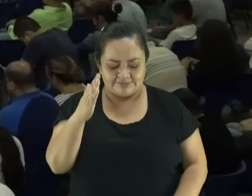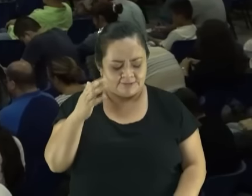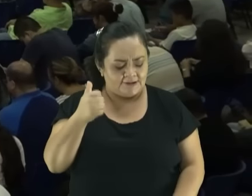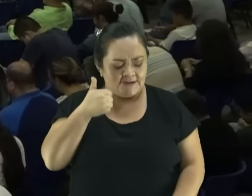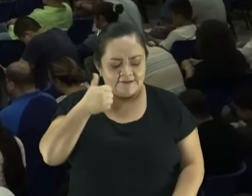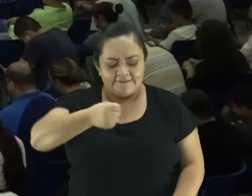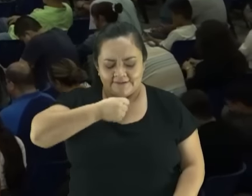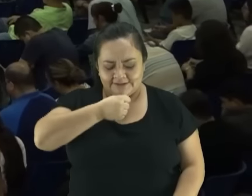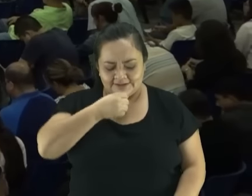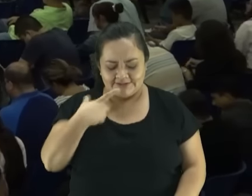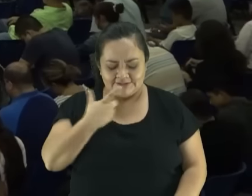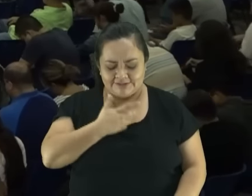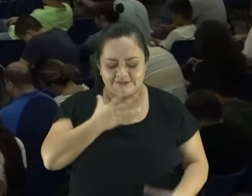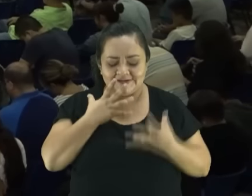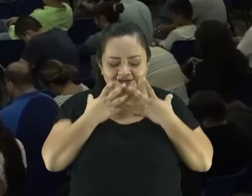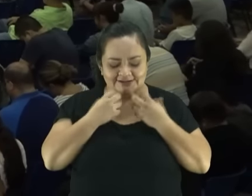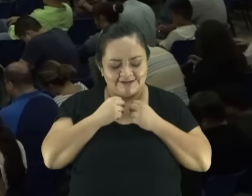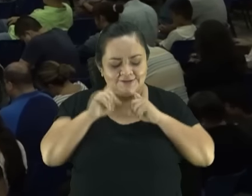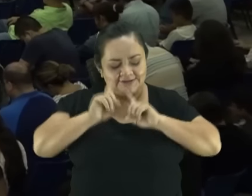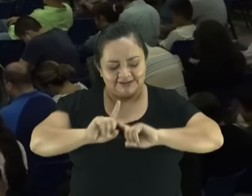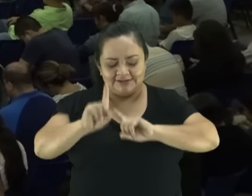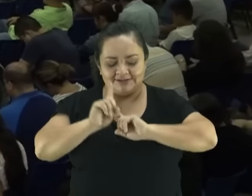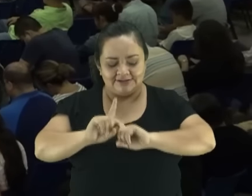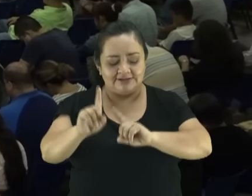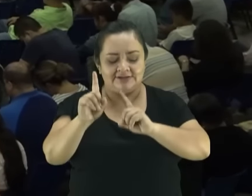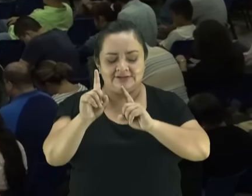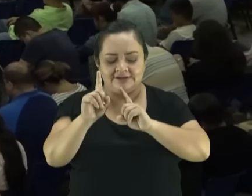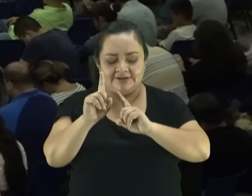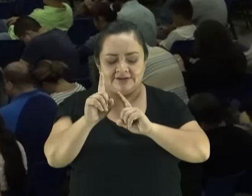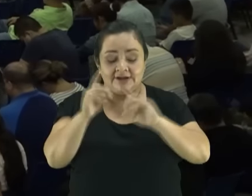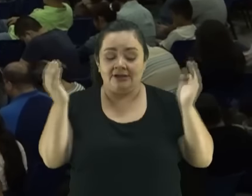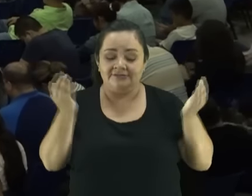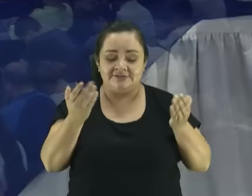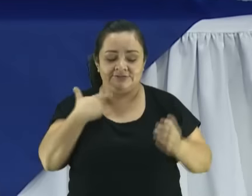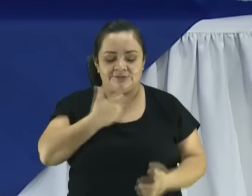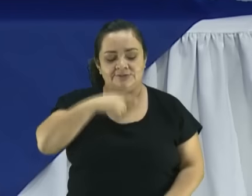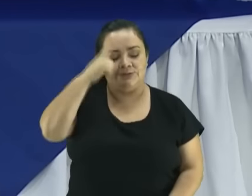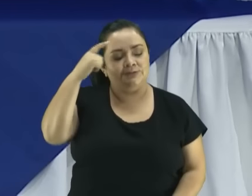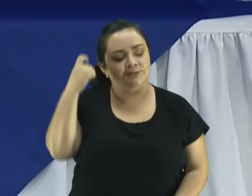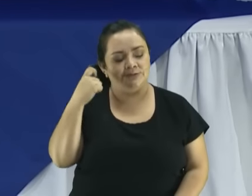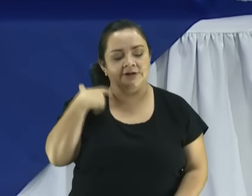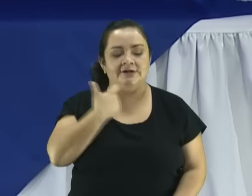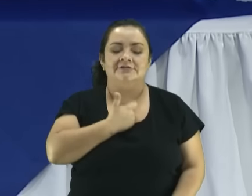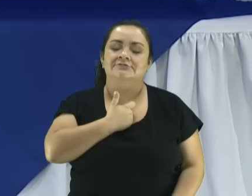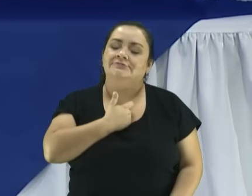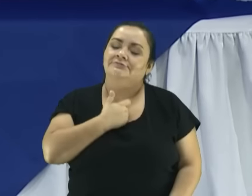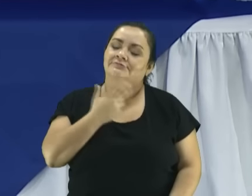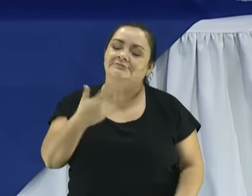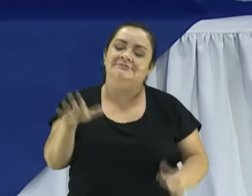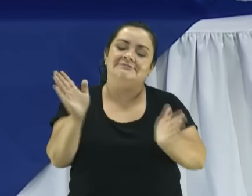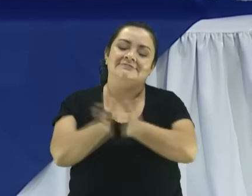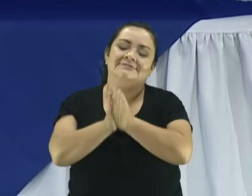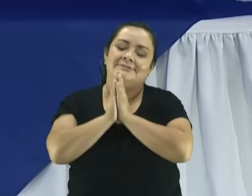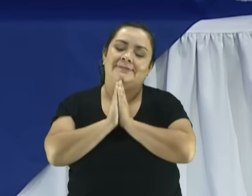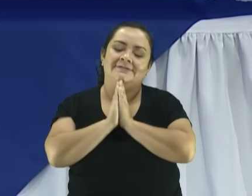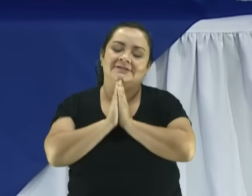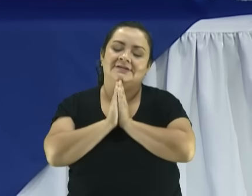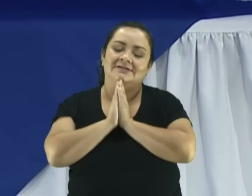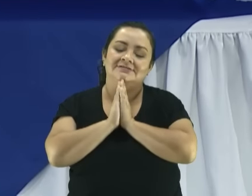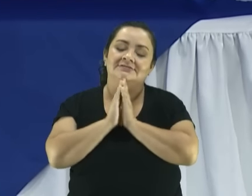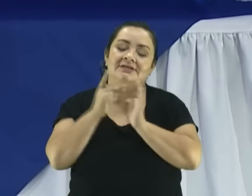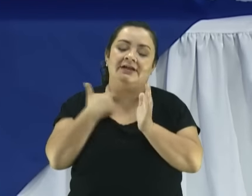que pone en nosotros el deseo de seguir el querer que nos recuerda señor que somos perdonados que somos aptos que estamos